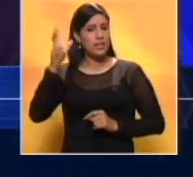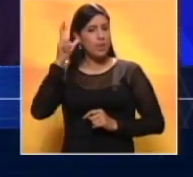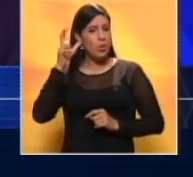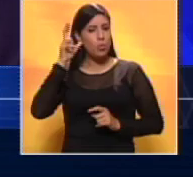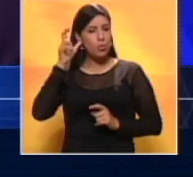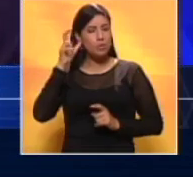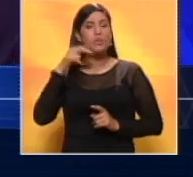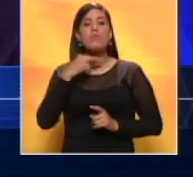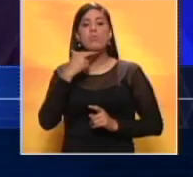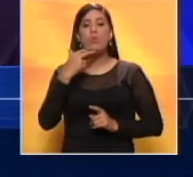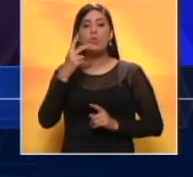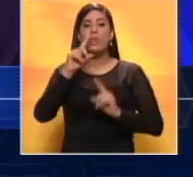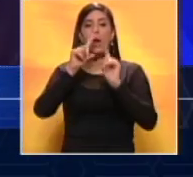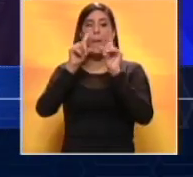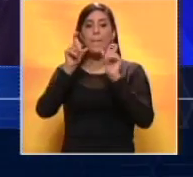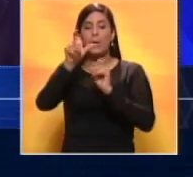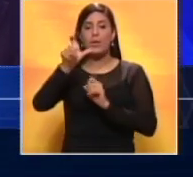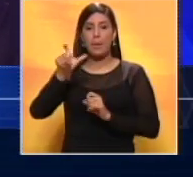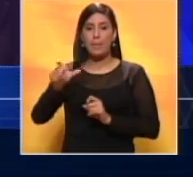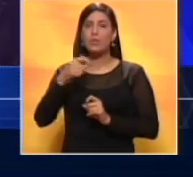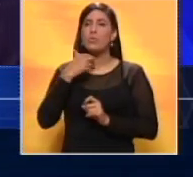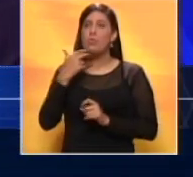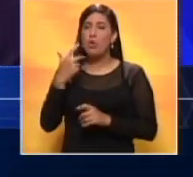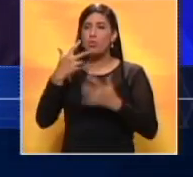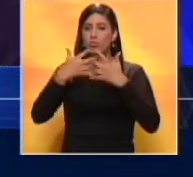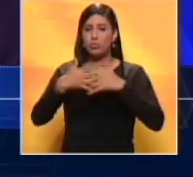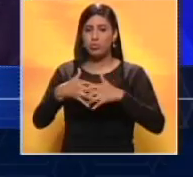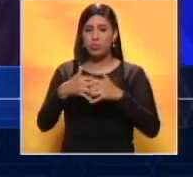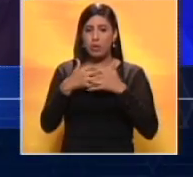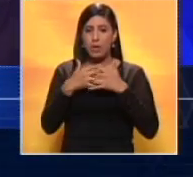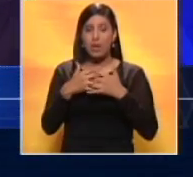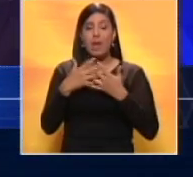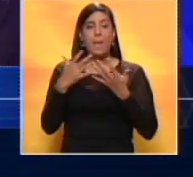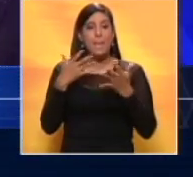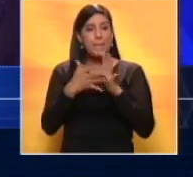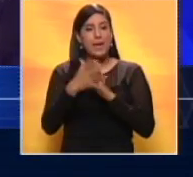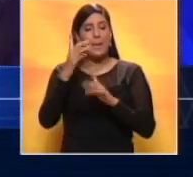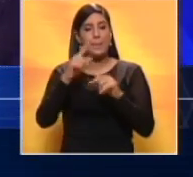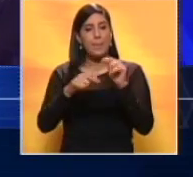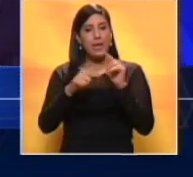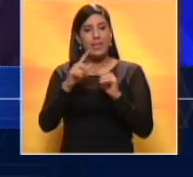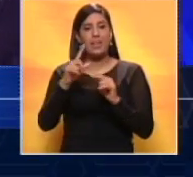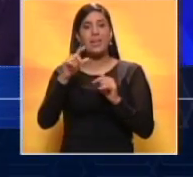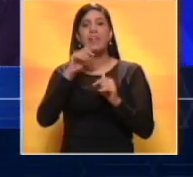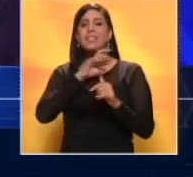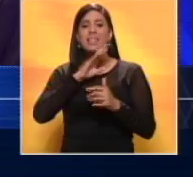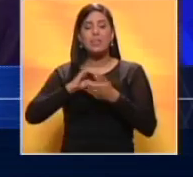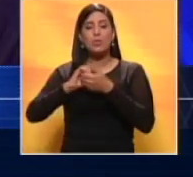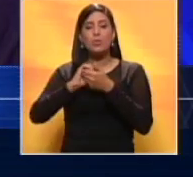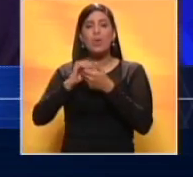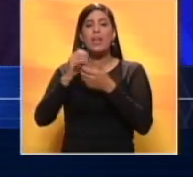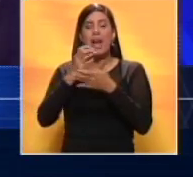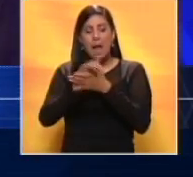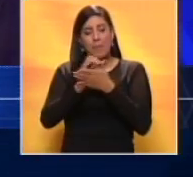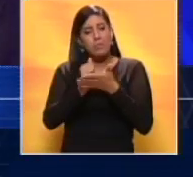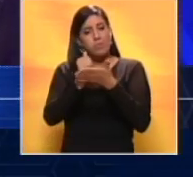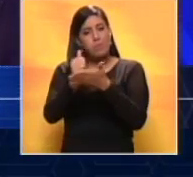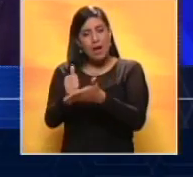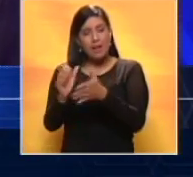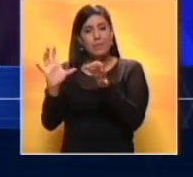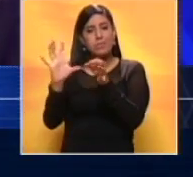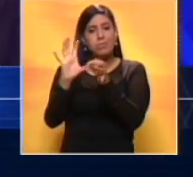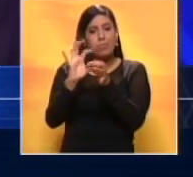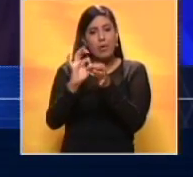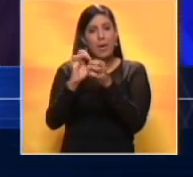escuchar la voz del consumidor, la voz del productor. Que los productores, que la SUNDE sea una SUNDE amiga,